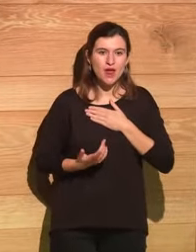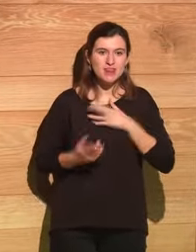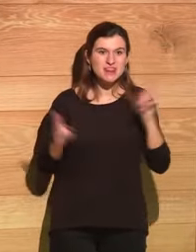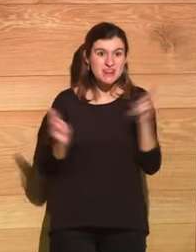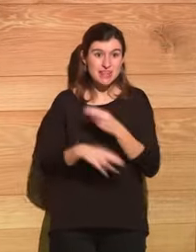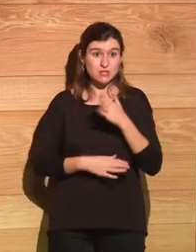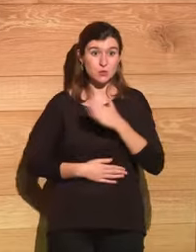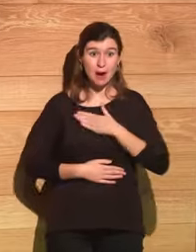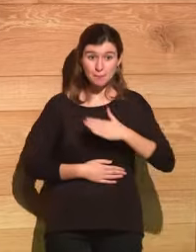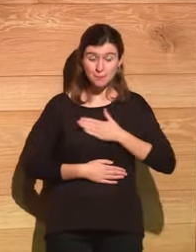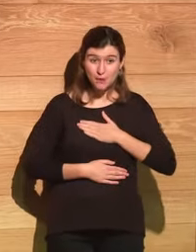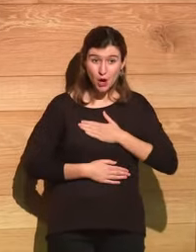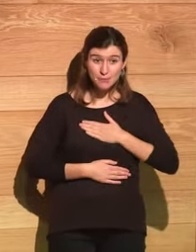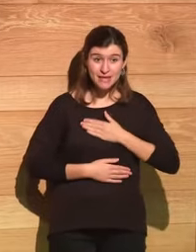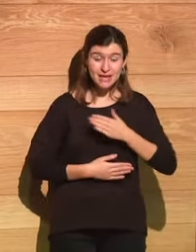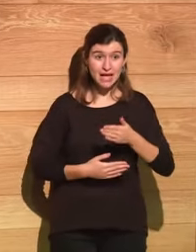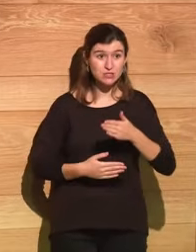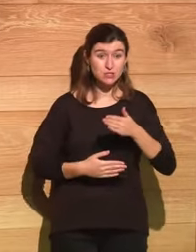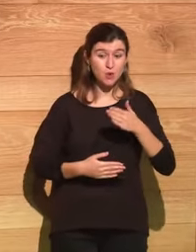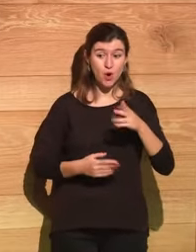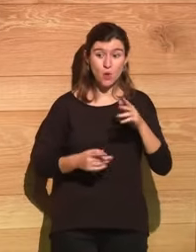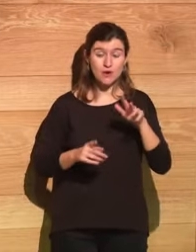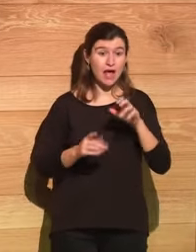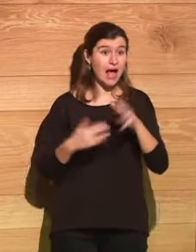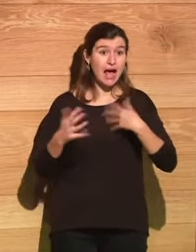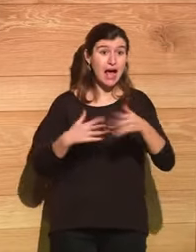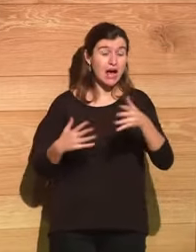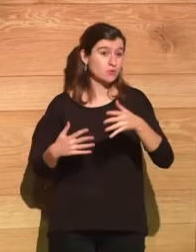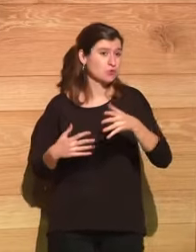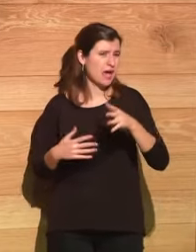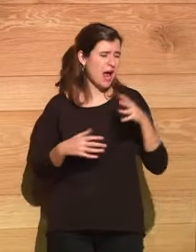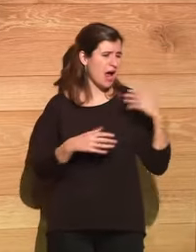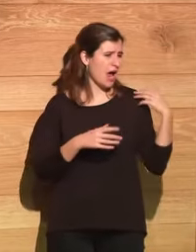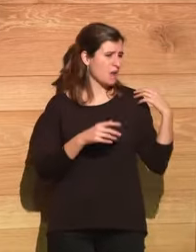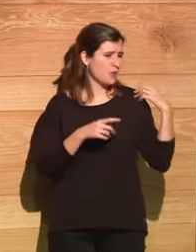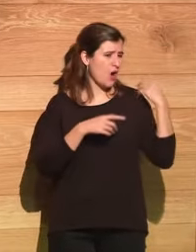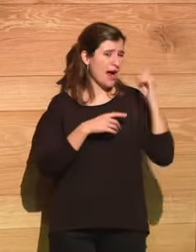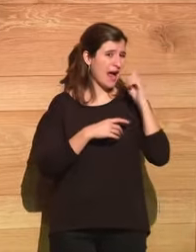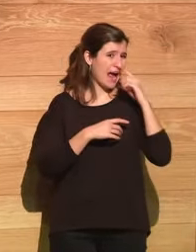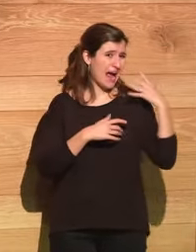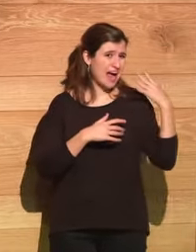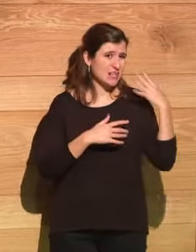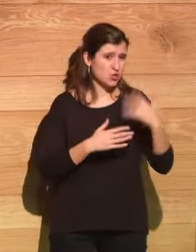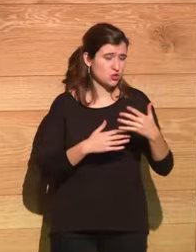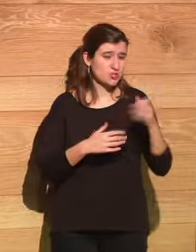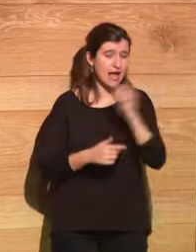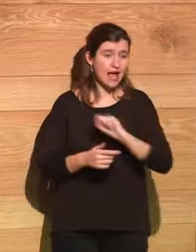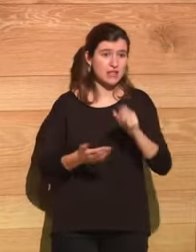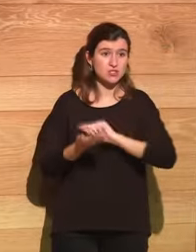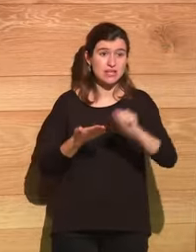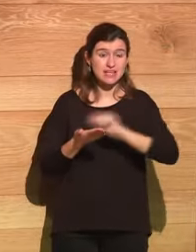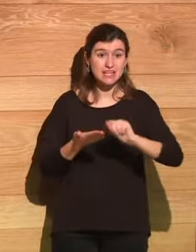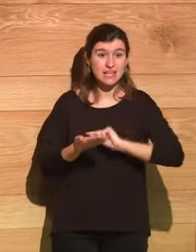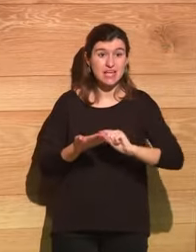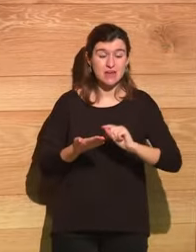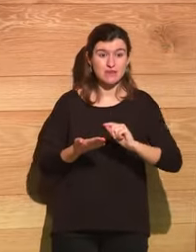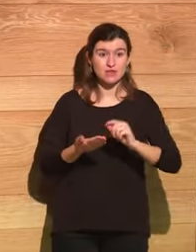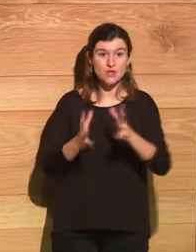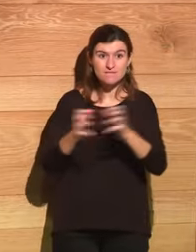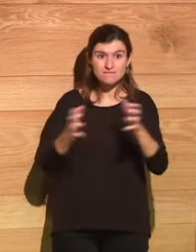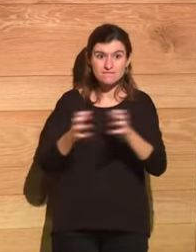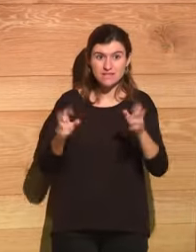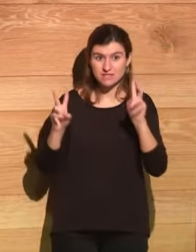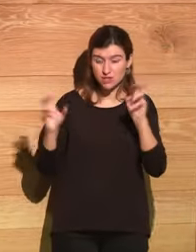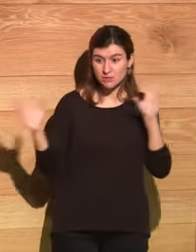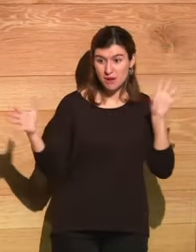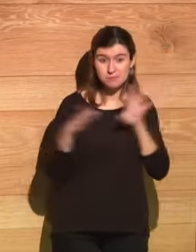Es decir, es una autora que se pasa años escribiendo un texto sobre el deseo, que no es hasta que ya es muy mayor, ¿no?, que lo